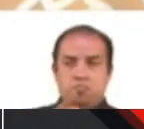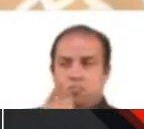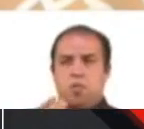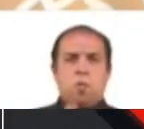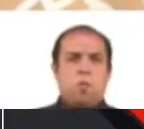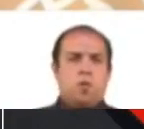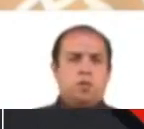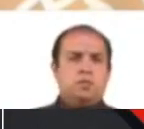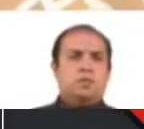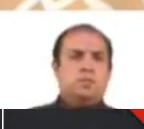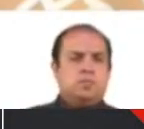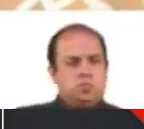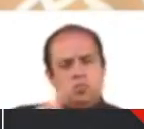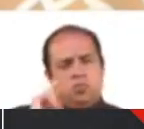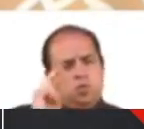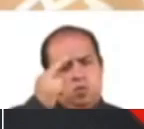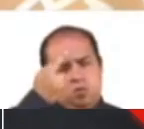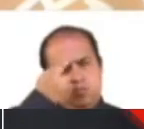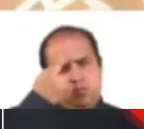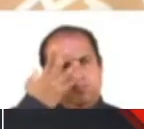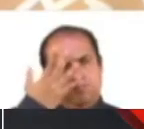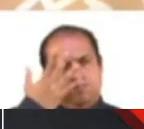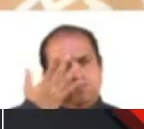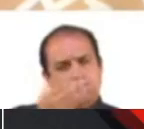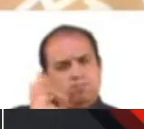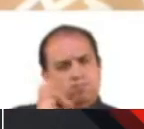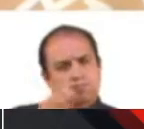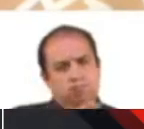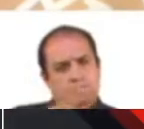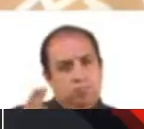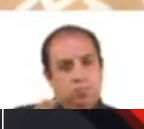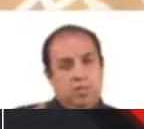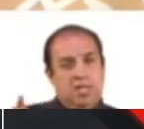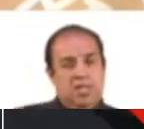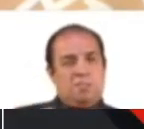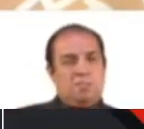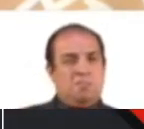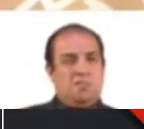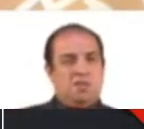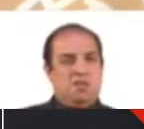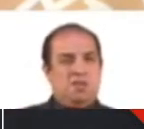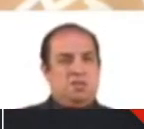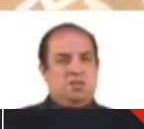Yo no sé si se acuerdan de... Es una persona muy clasista,